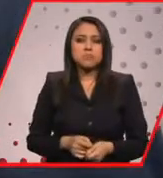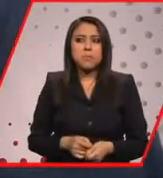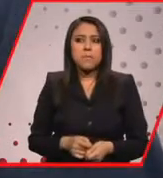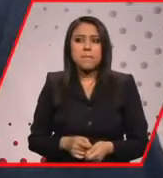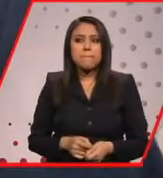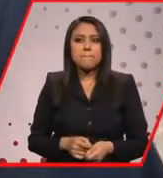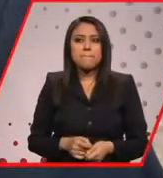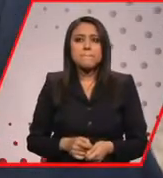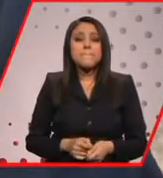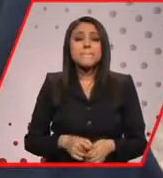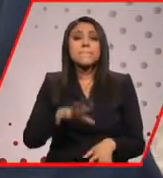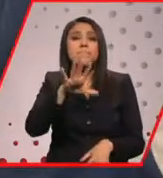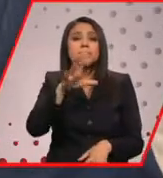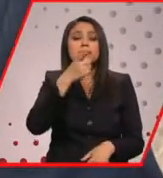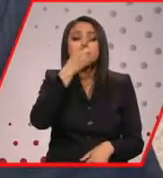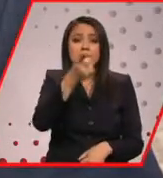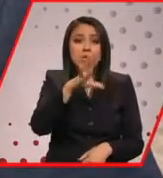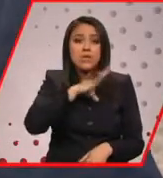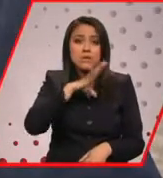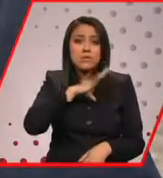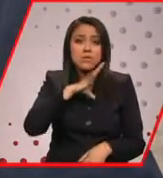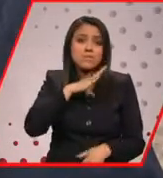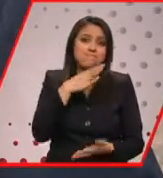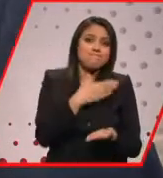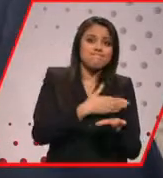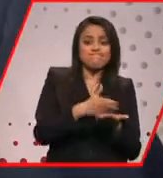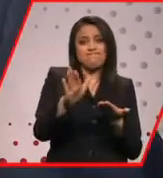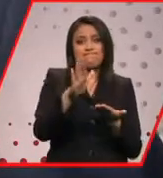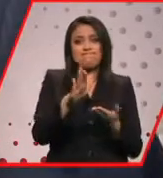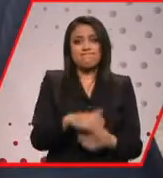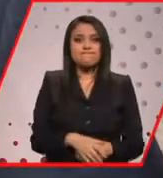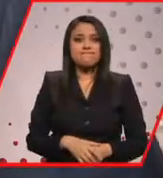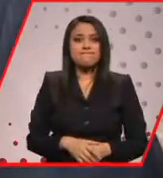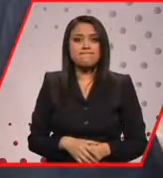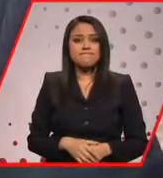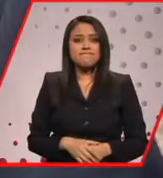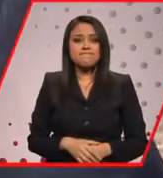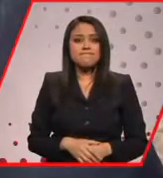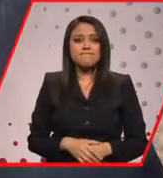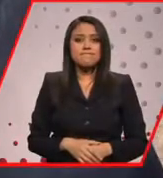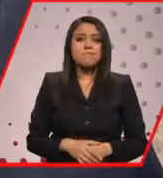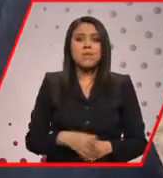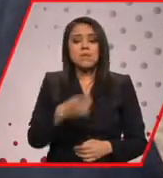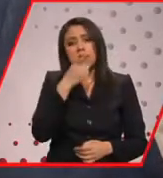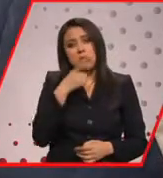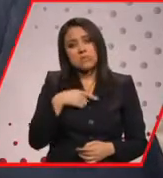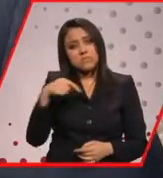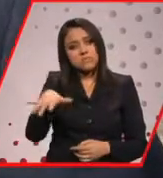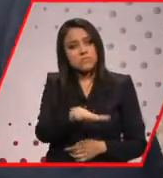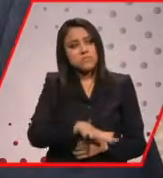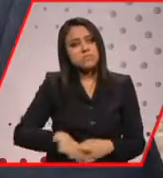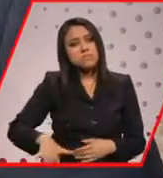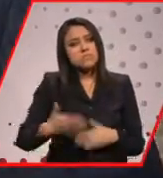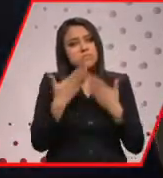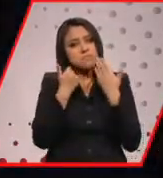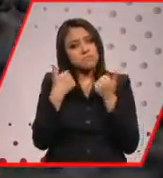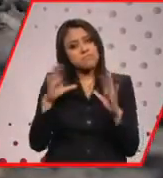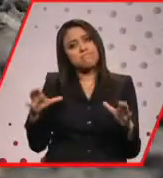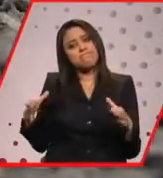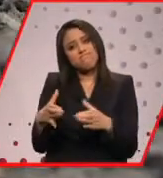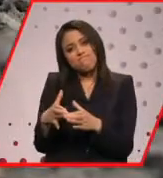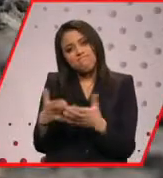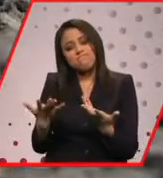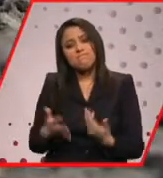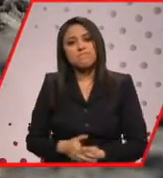nos otorgó la suspensión definitiva contra el acto de ser desposeídos toda esta comunidad de sus